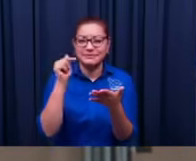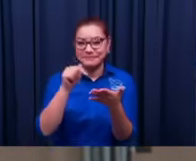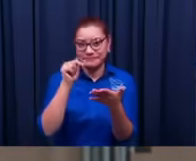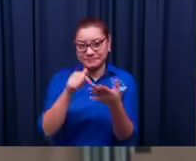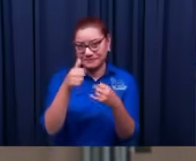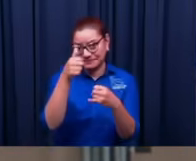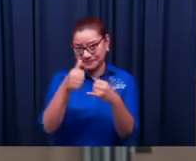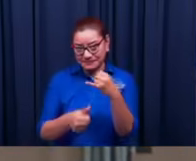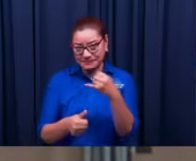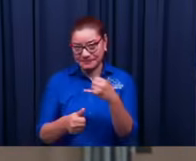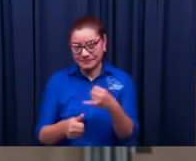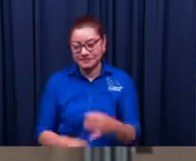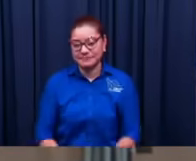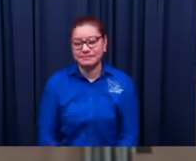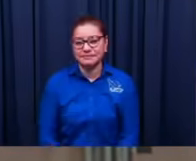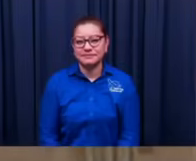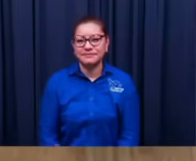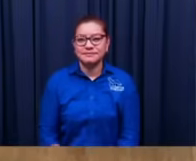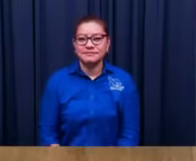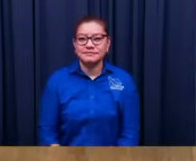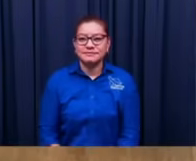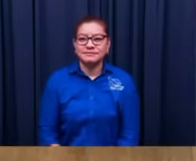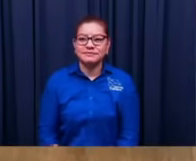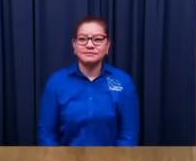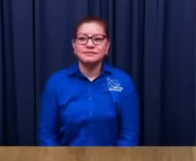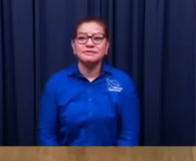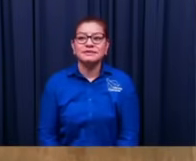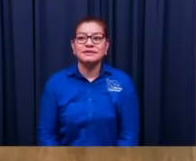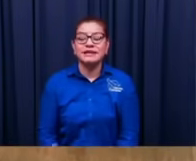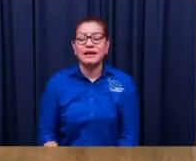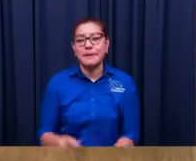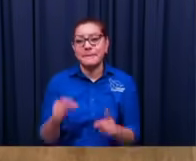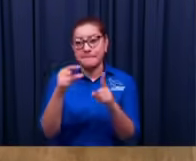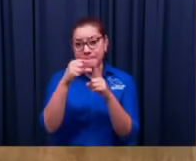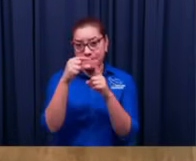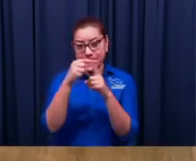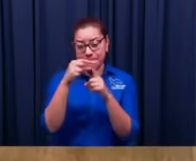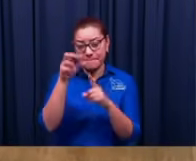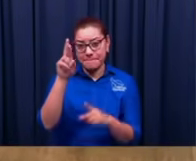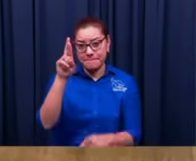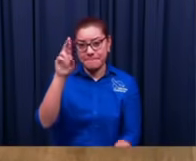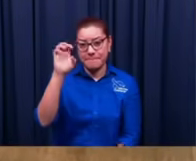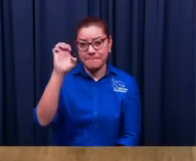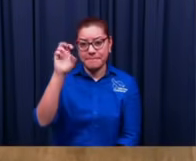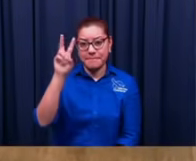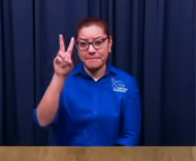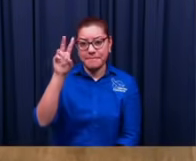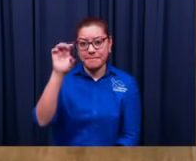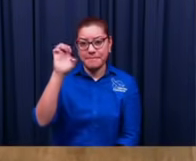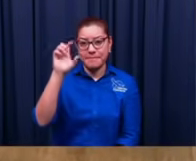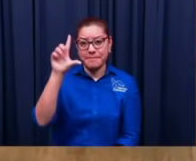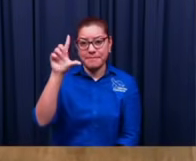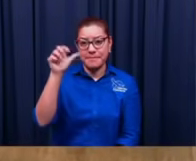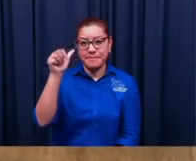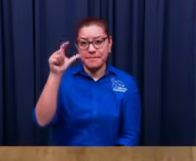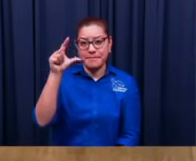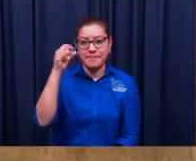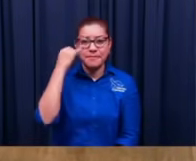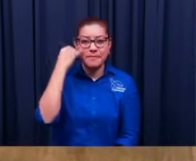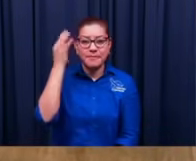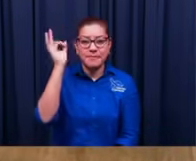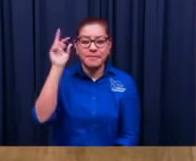¿verdad? Entonces, pero la revelación es bien importante para todos los ámbitos de nuestra